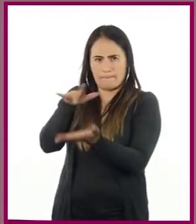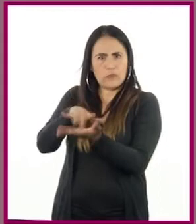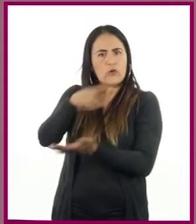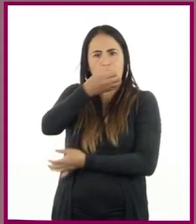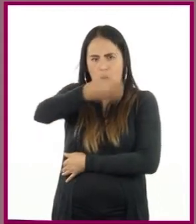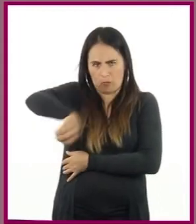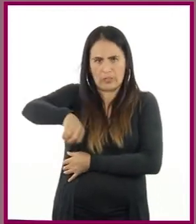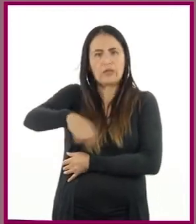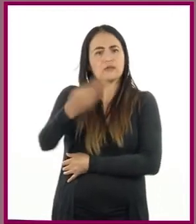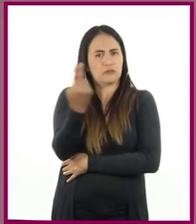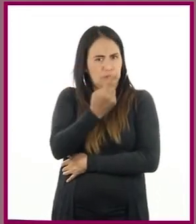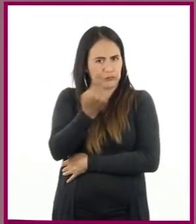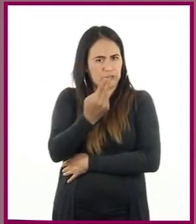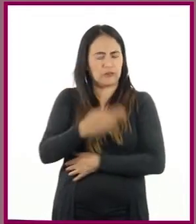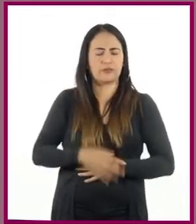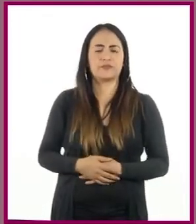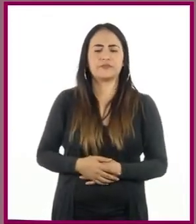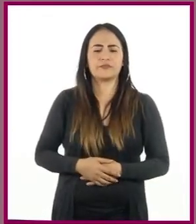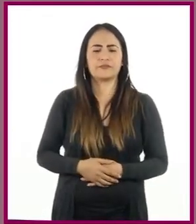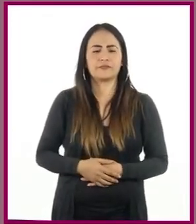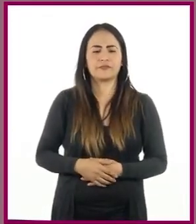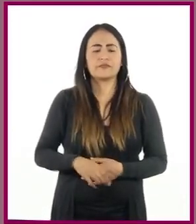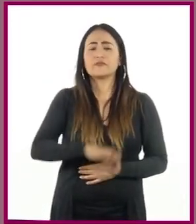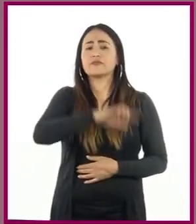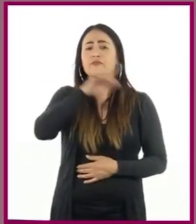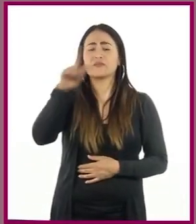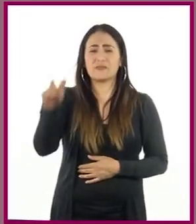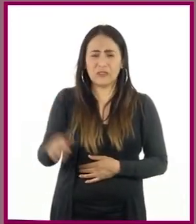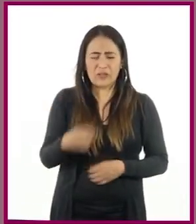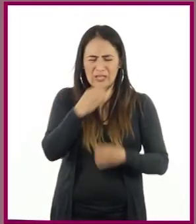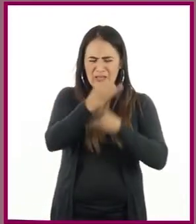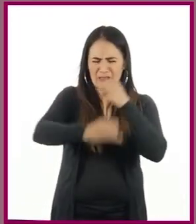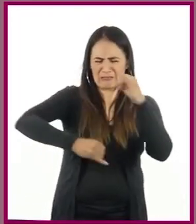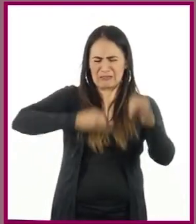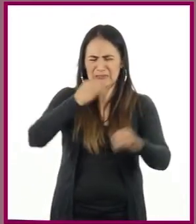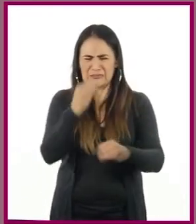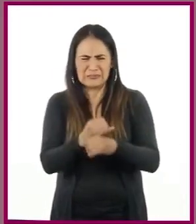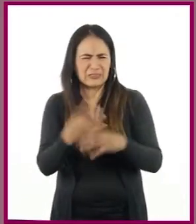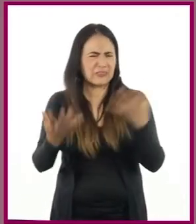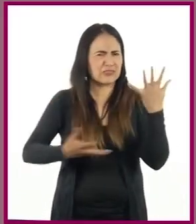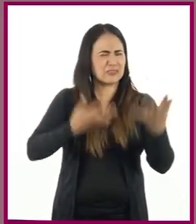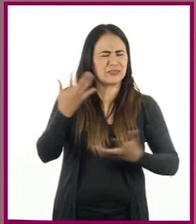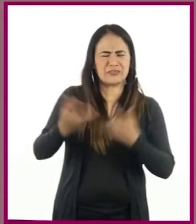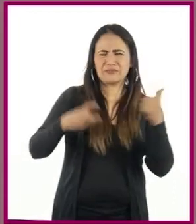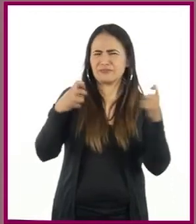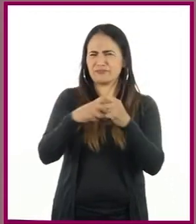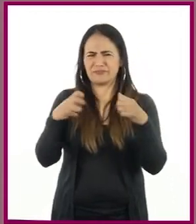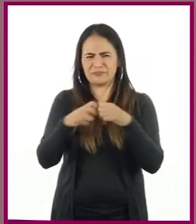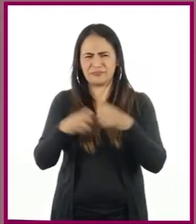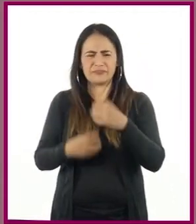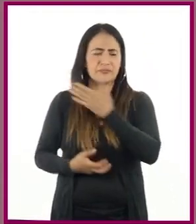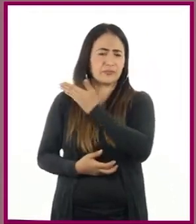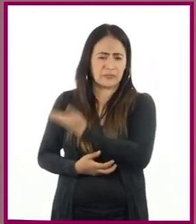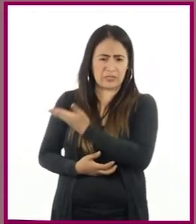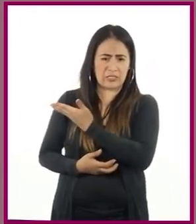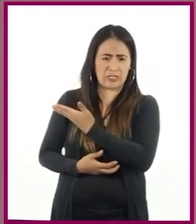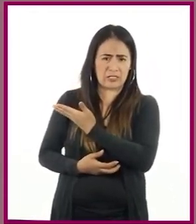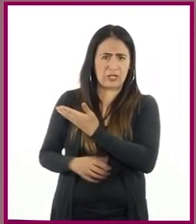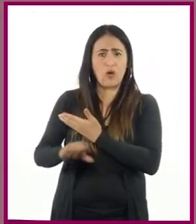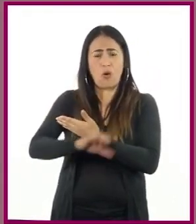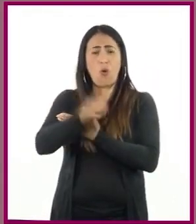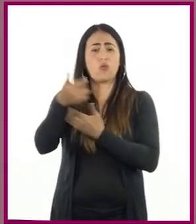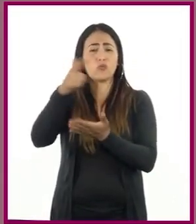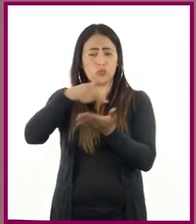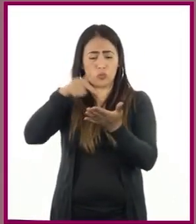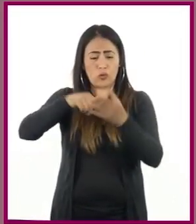otra potencia. Además de incrementar la tensión internacional, esto provocó que la Guerra Fría se expandiera a otras